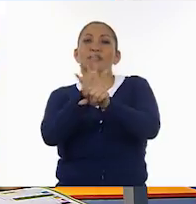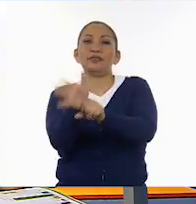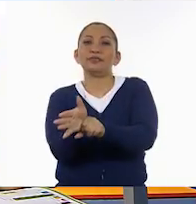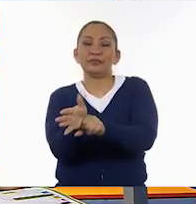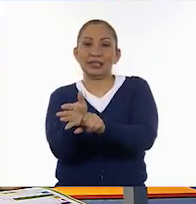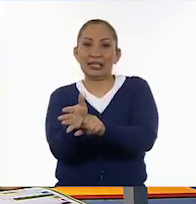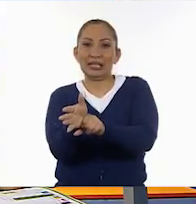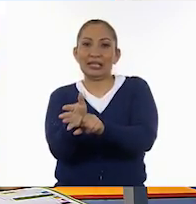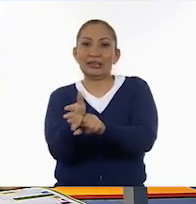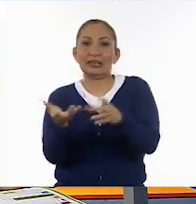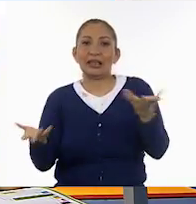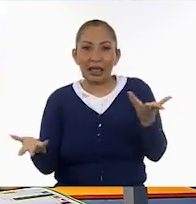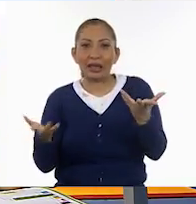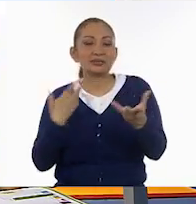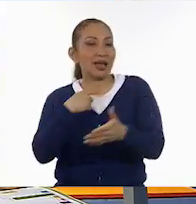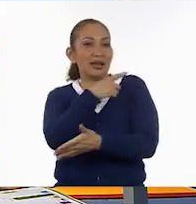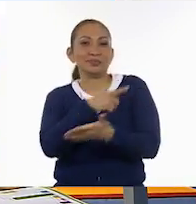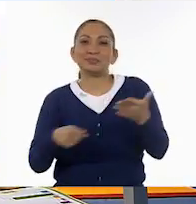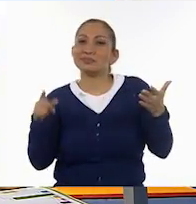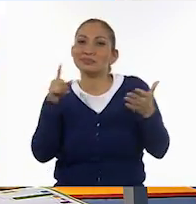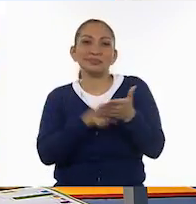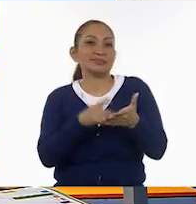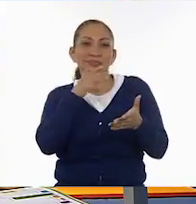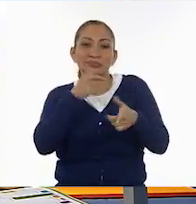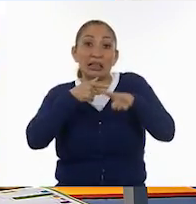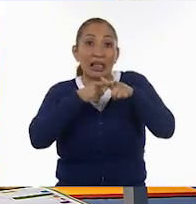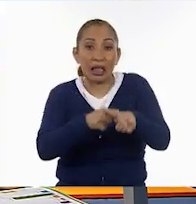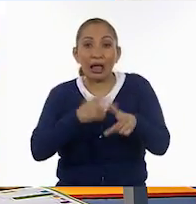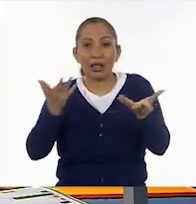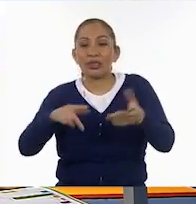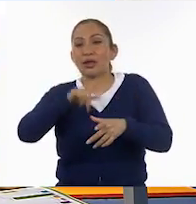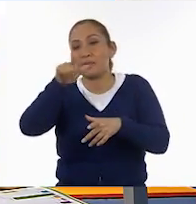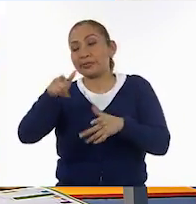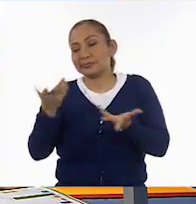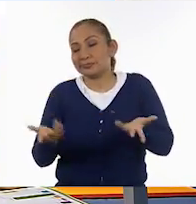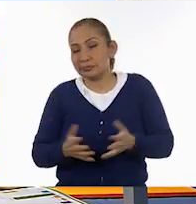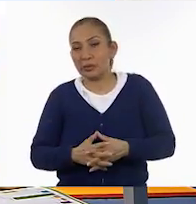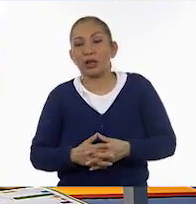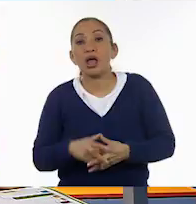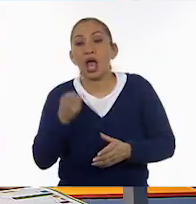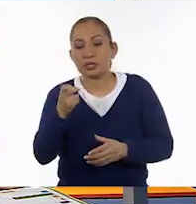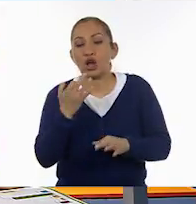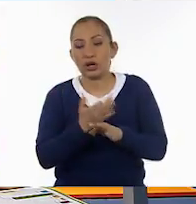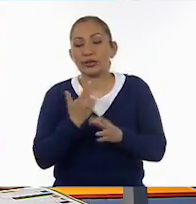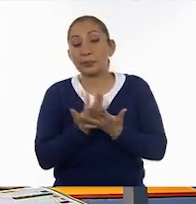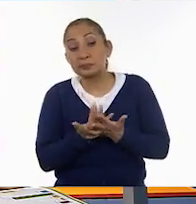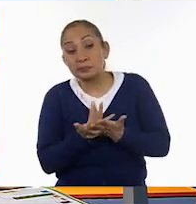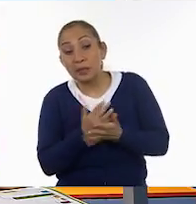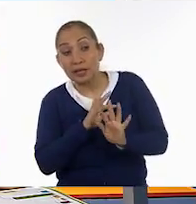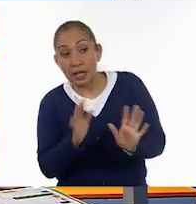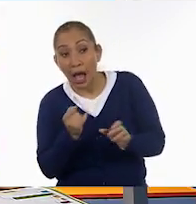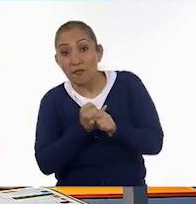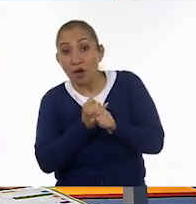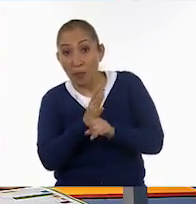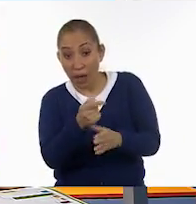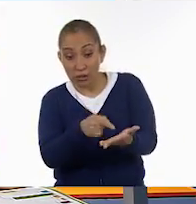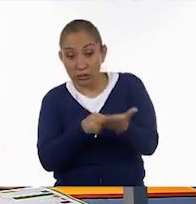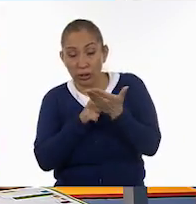contingencia sanitaria se suspendió, se tuvo que dar bajo otras circunstancias y estamos en espera de los datos,